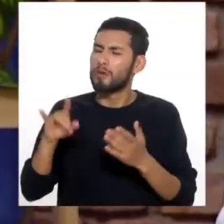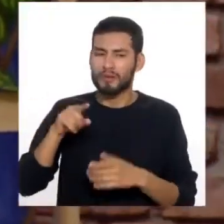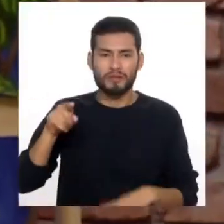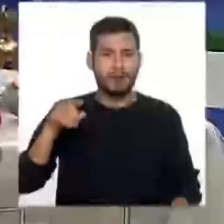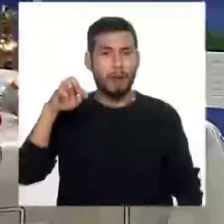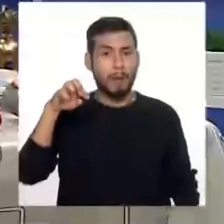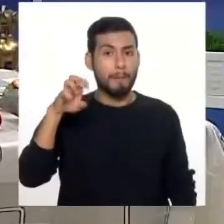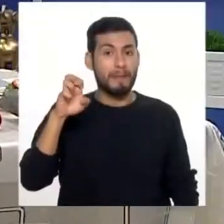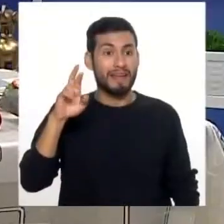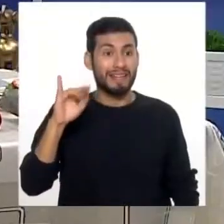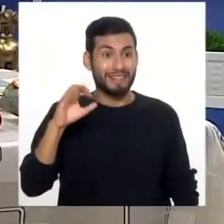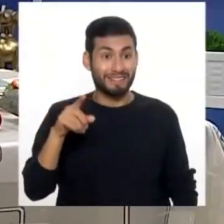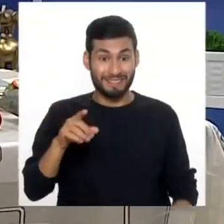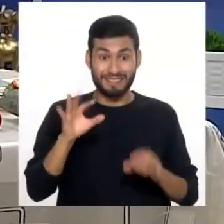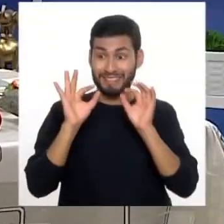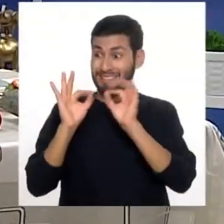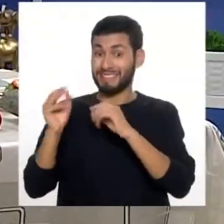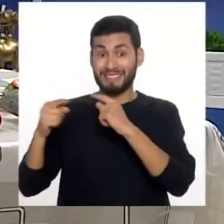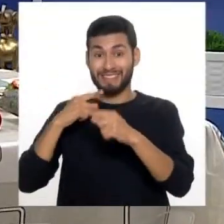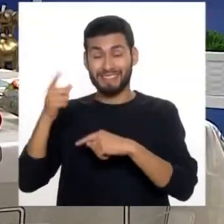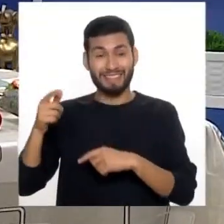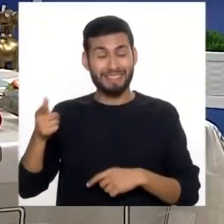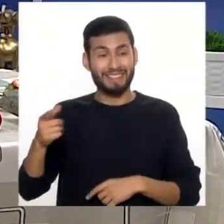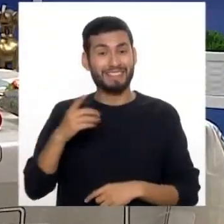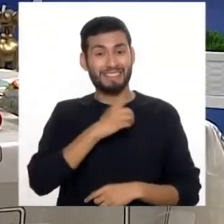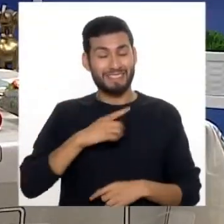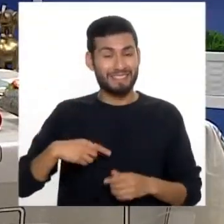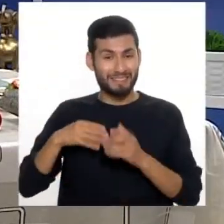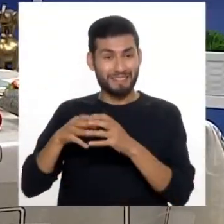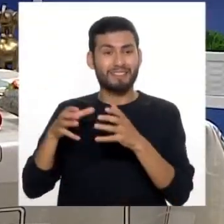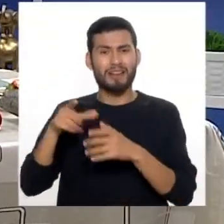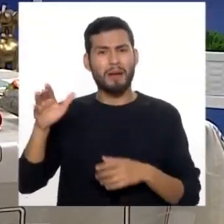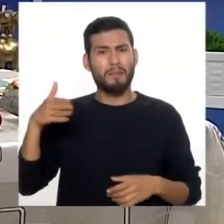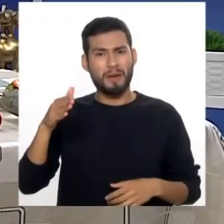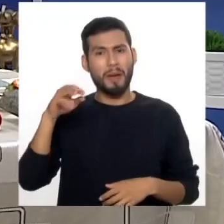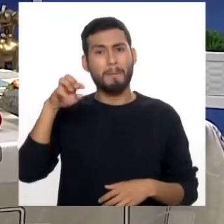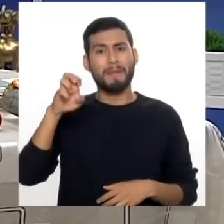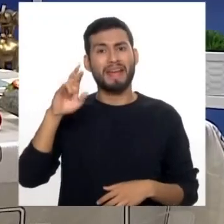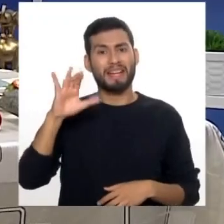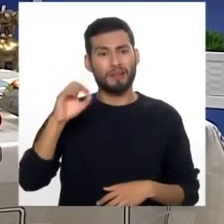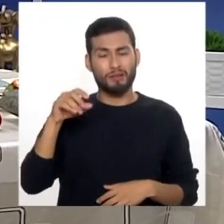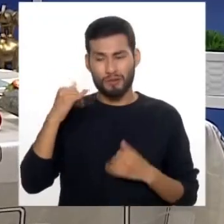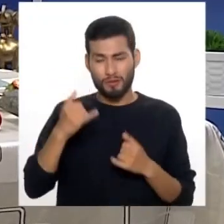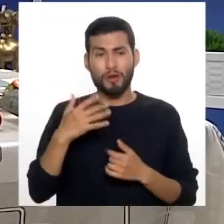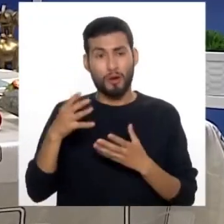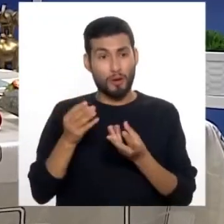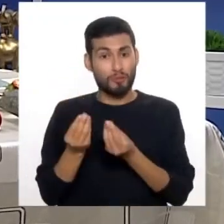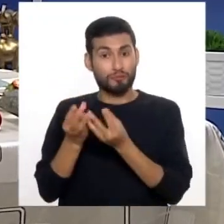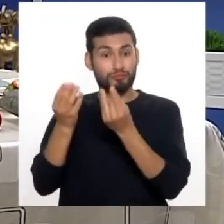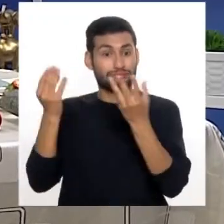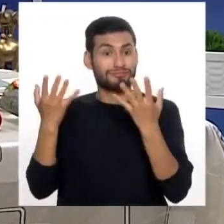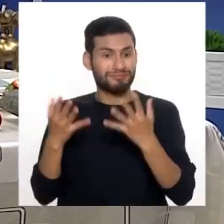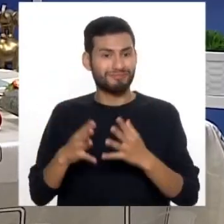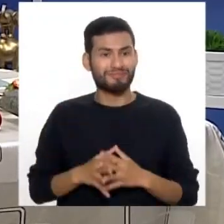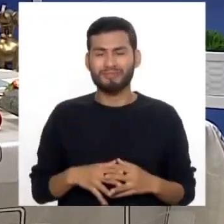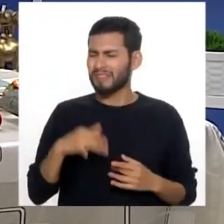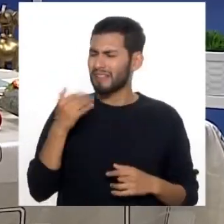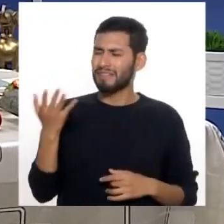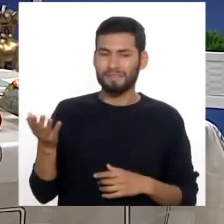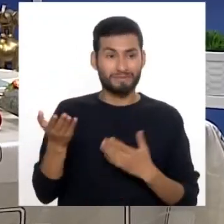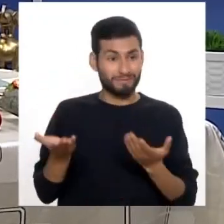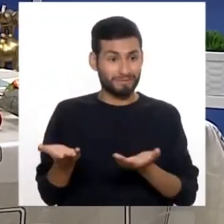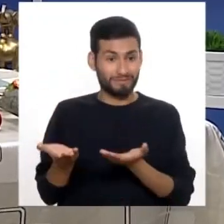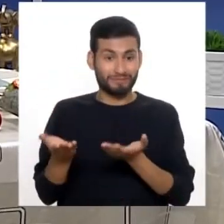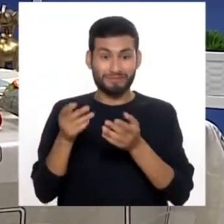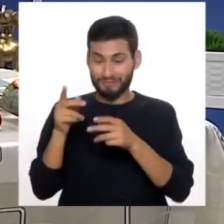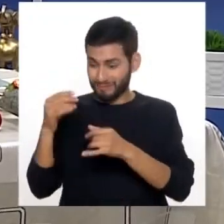perico. Perico, justamente nos habló el director de Oceana que era uno de los pescados que debemos de consumir porque hay mucho más. Ahora, señor Gianotti, por favor,